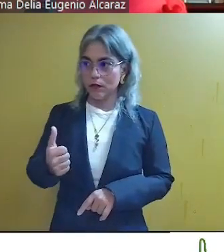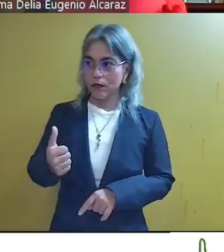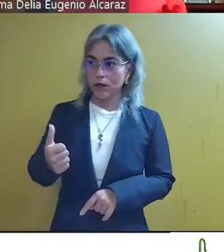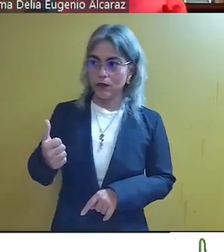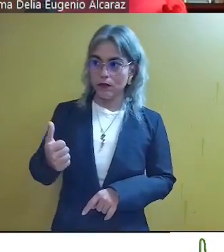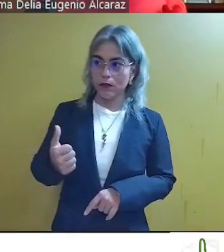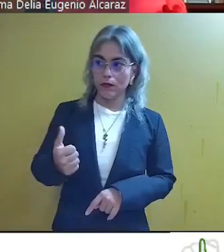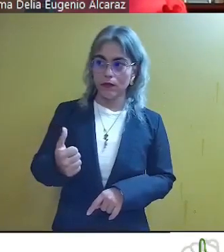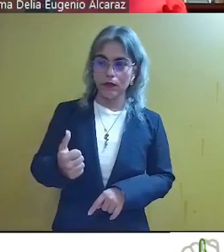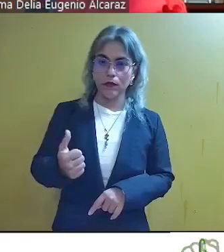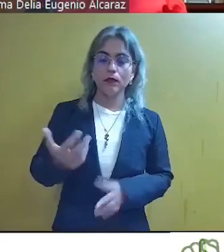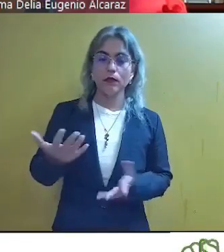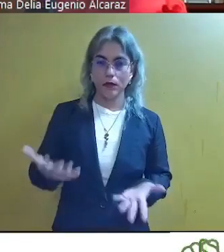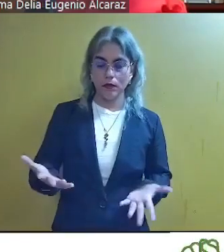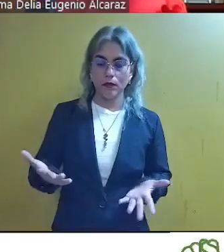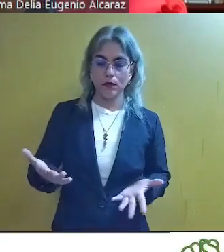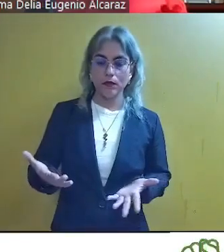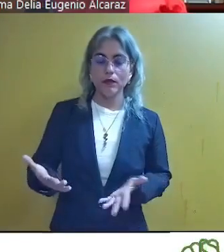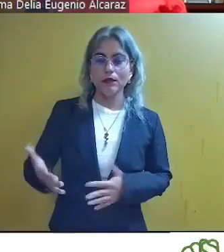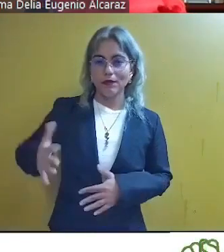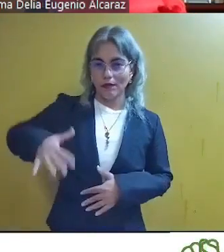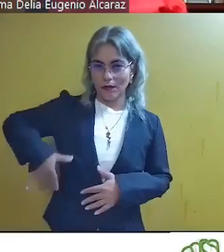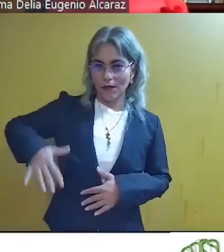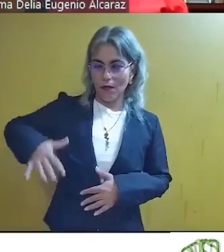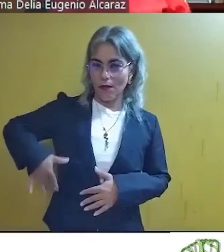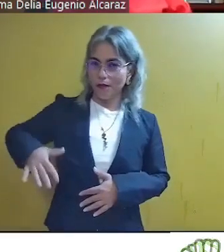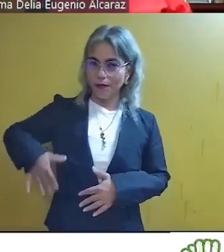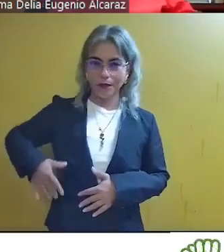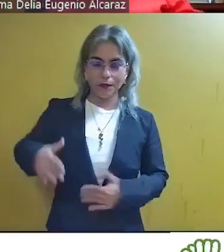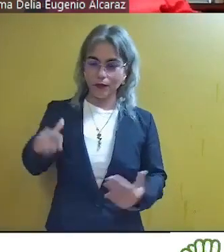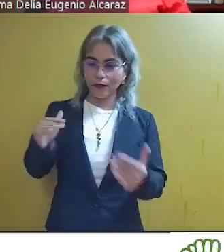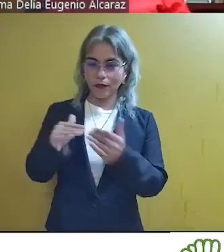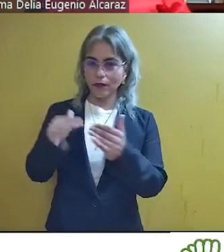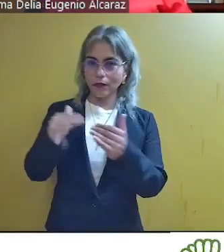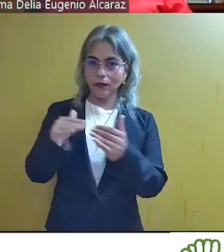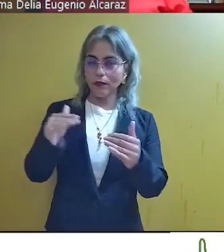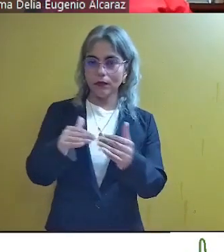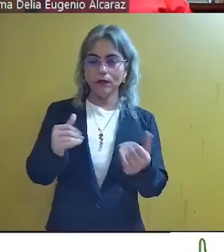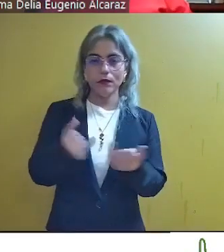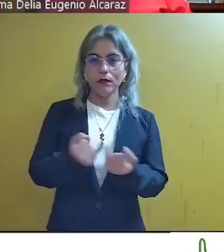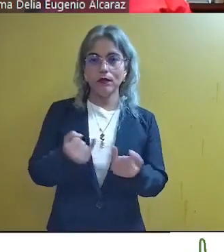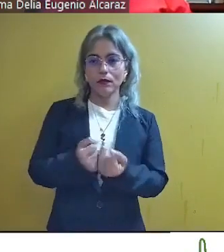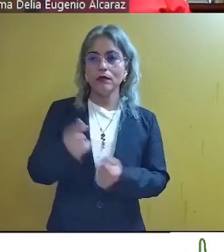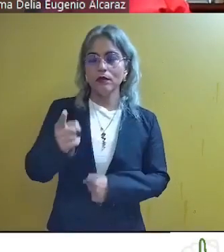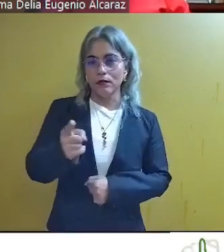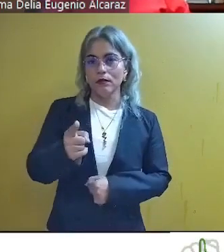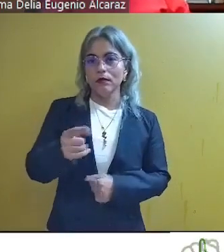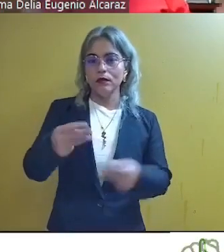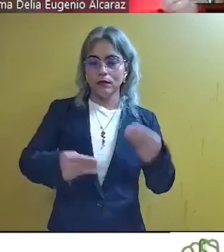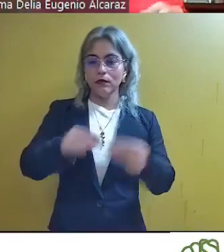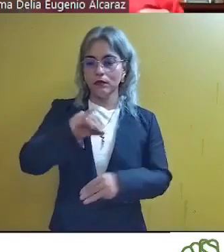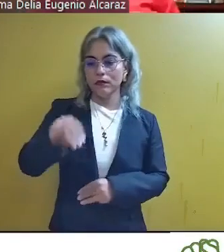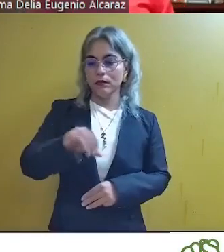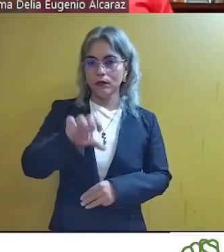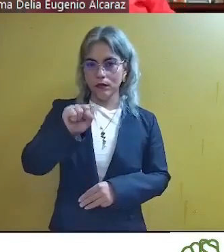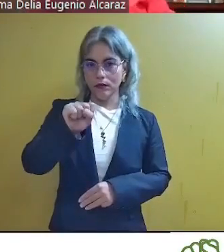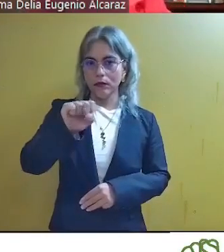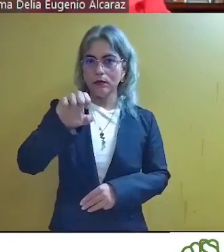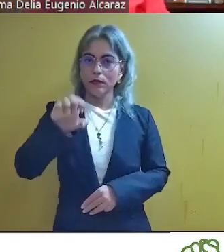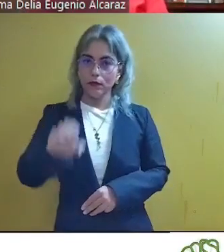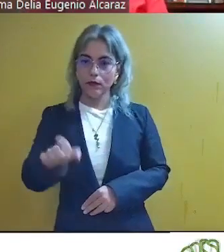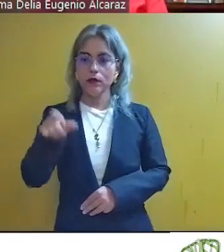algunos minutos y coincido con el razonamiento que acaba de hacer el magistrado que